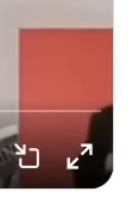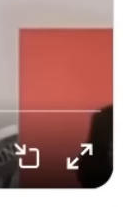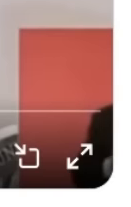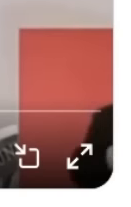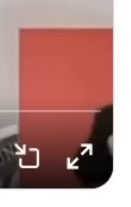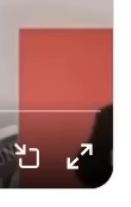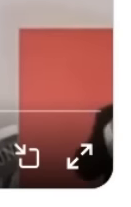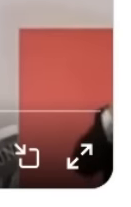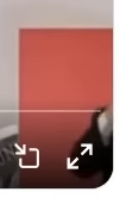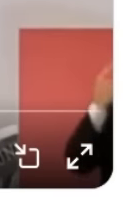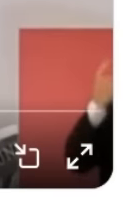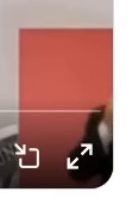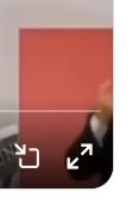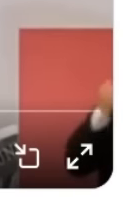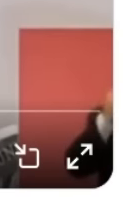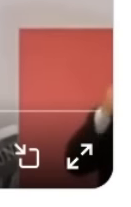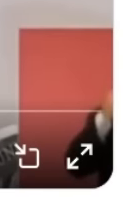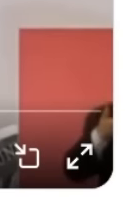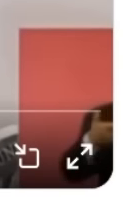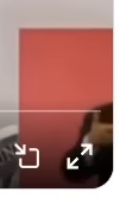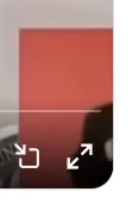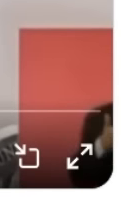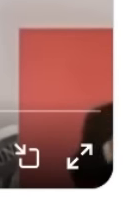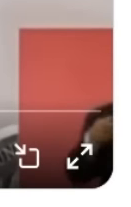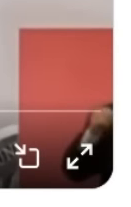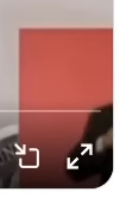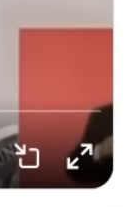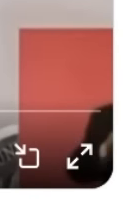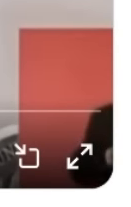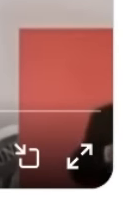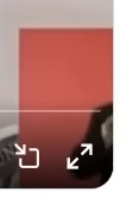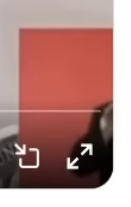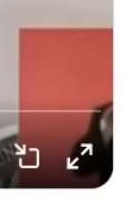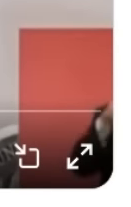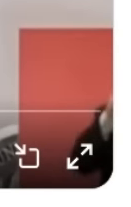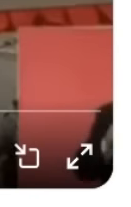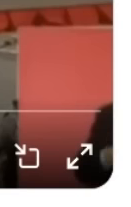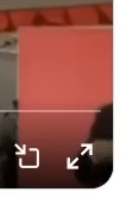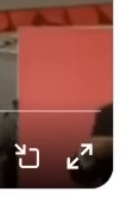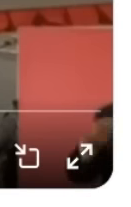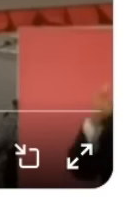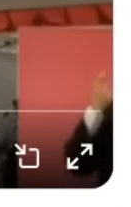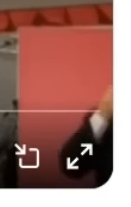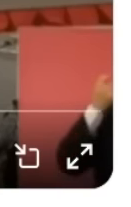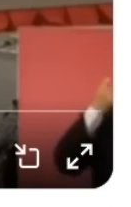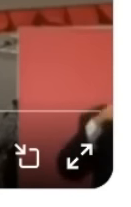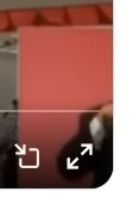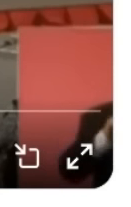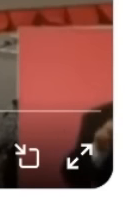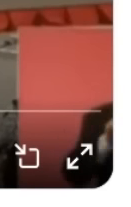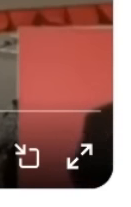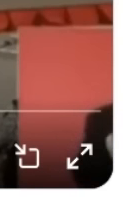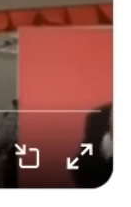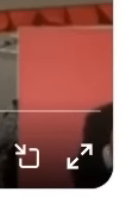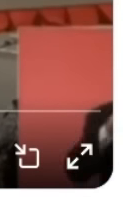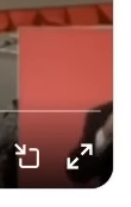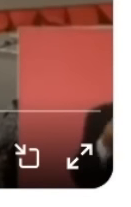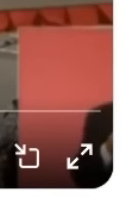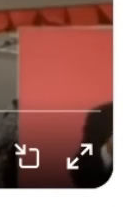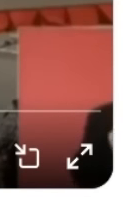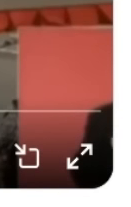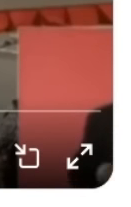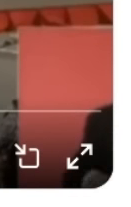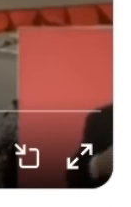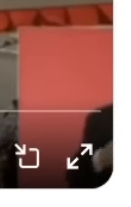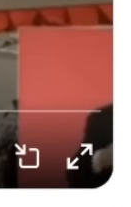crea el Fondo de Pensiones para el Bienestar. Por lo que hoy, 1 de mayo, Día del Trabajo, entra